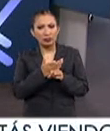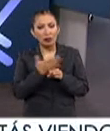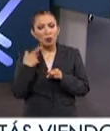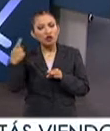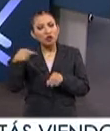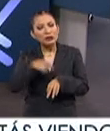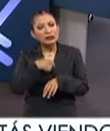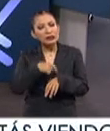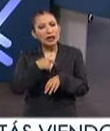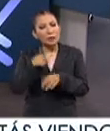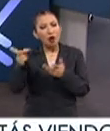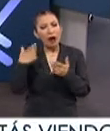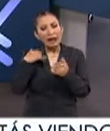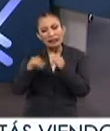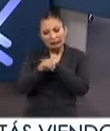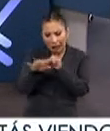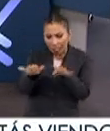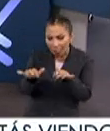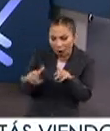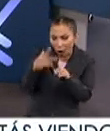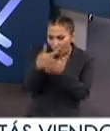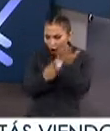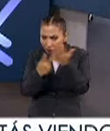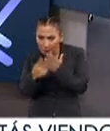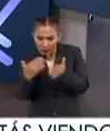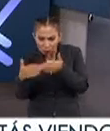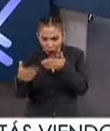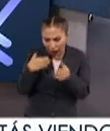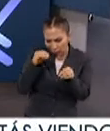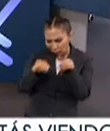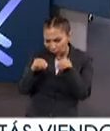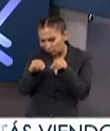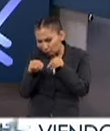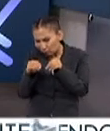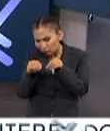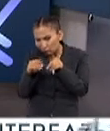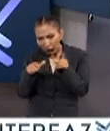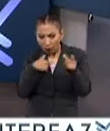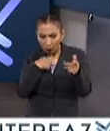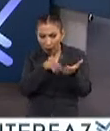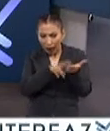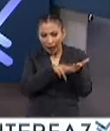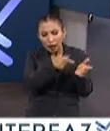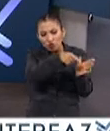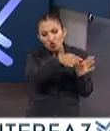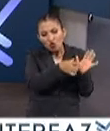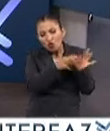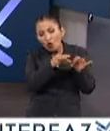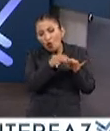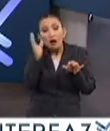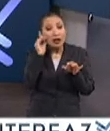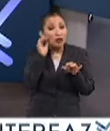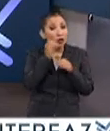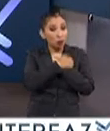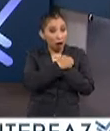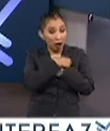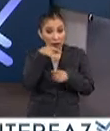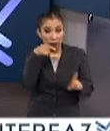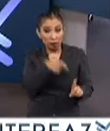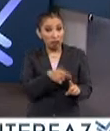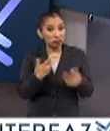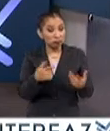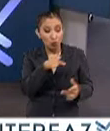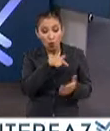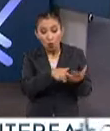administrando su tiempo muchas veces en plataformas o en programas de moda. Pero sí creo que vale la pena decir que Radio Educación es uno de